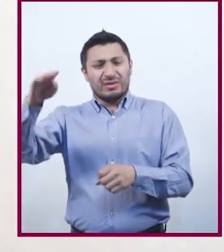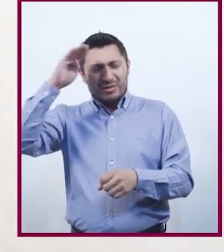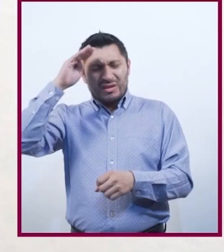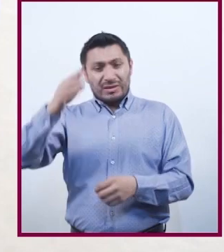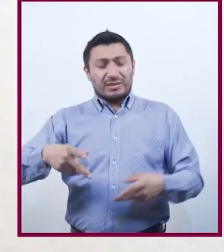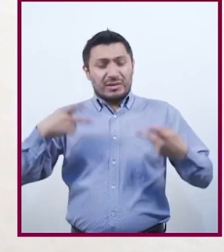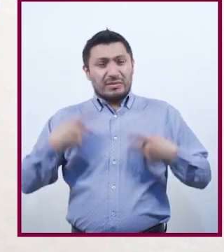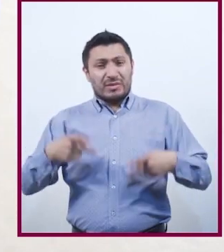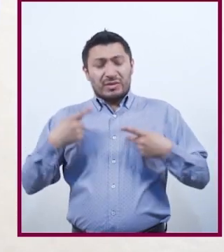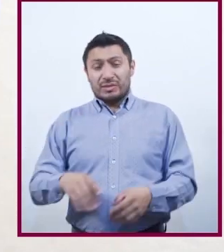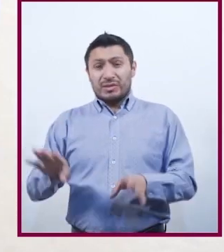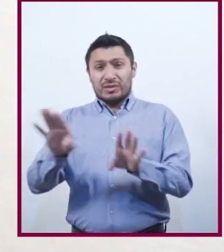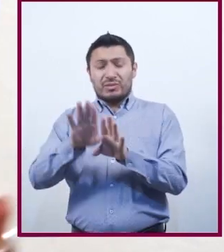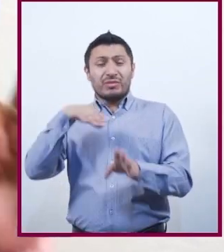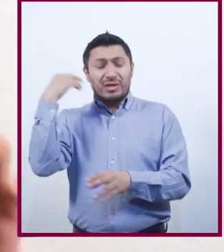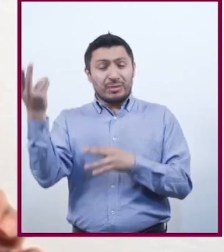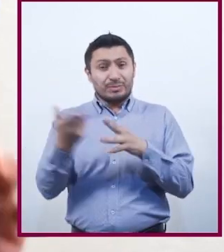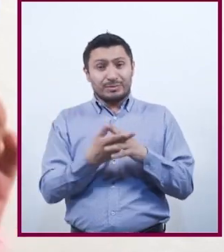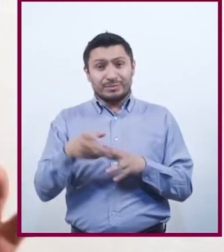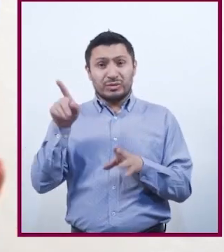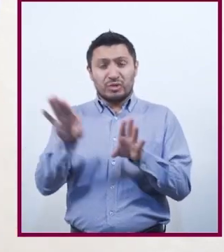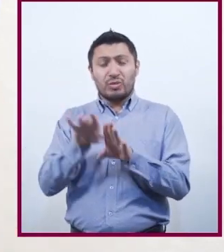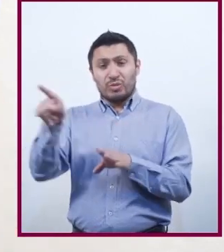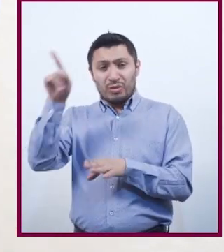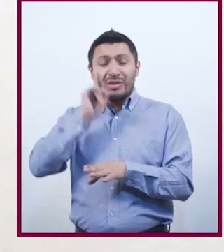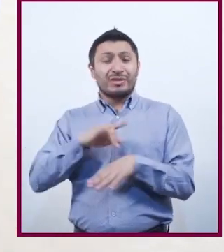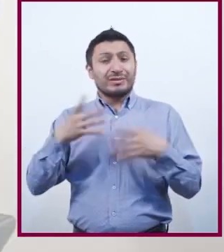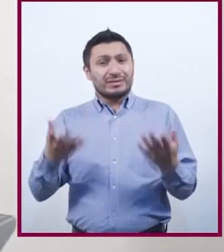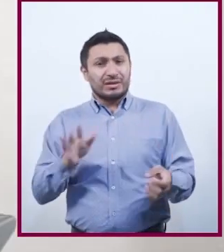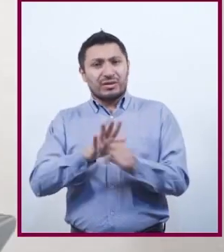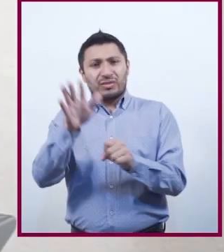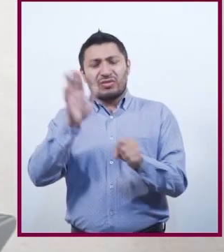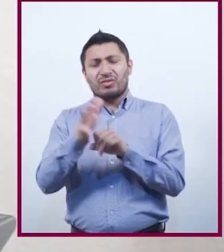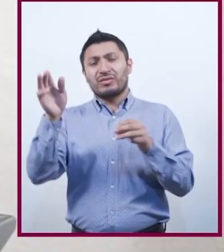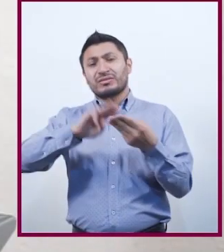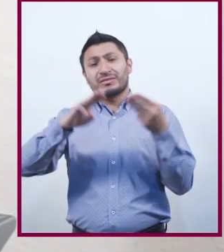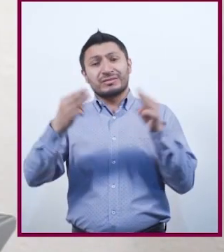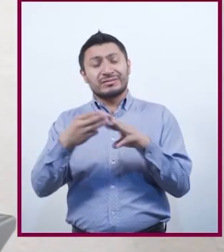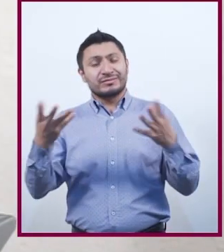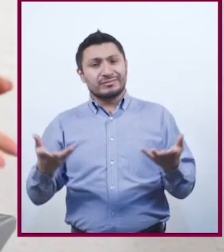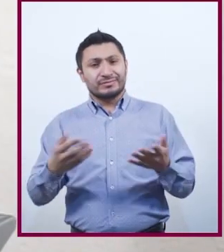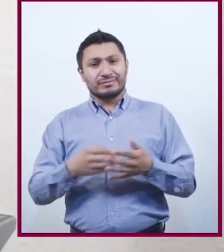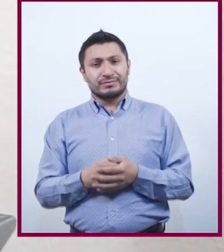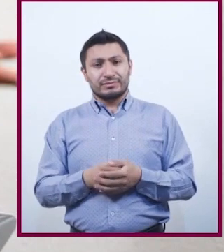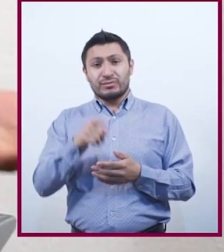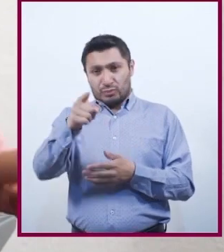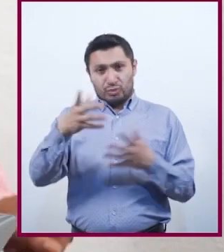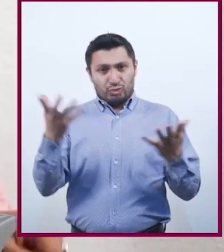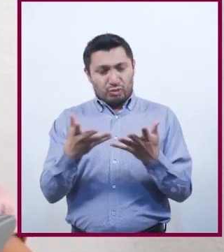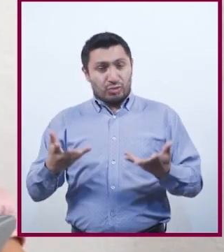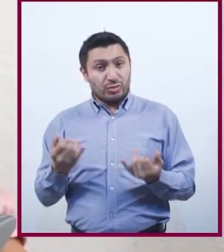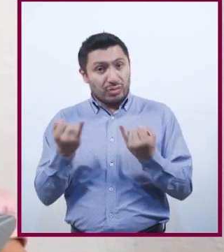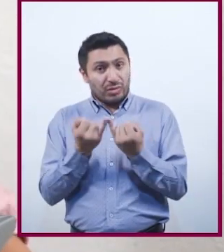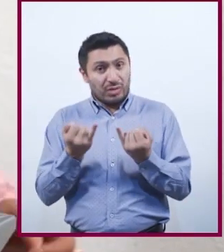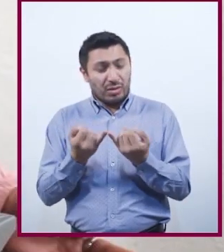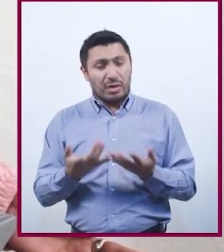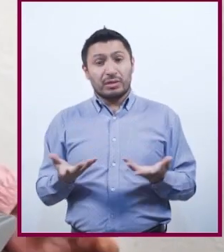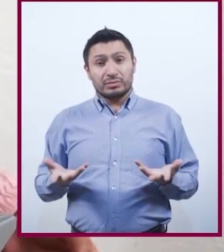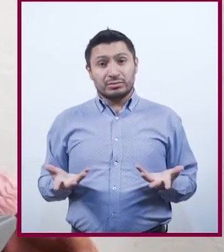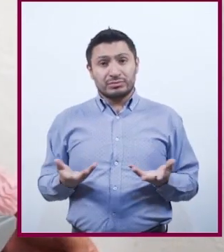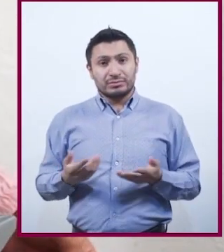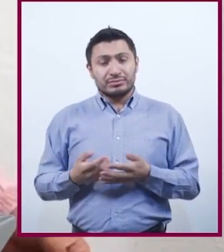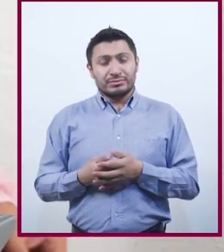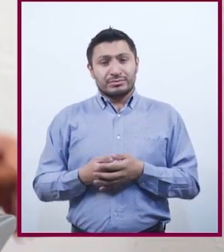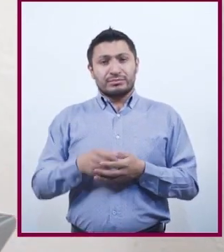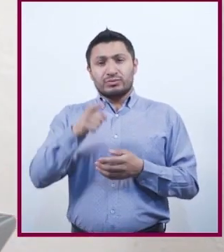persona que está dispuesta a sacrificarse como lo iba a hacer Wafa Alviz? ¿Cuáles son sus motivos? ¿Tú lo harías? Es